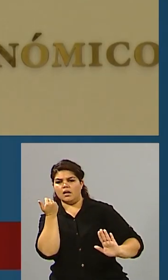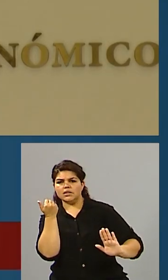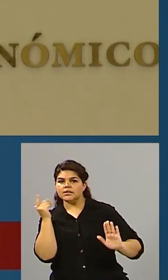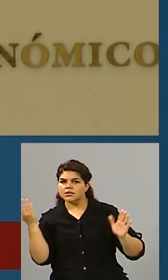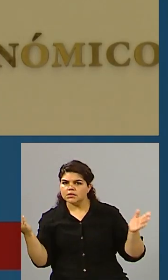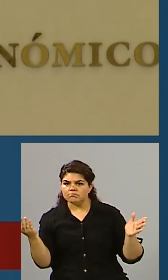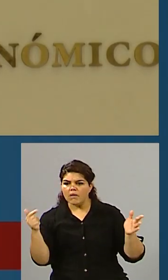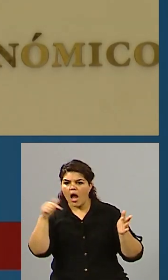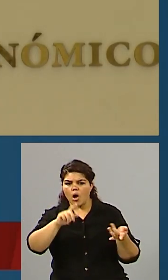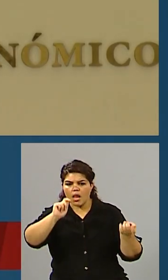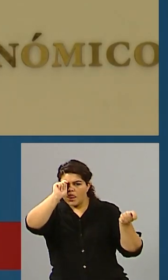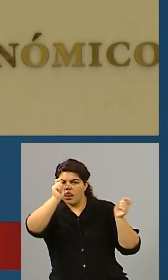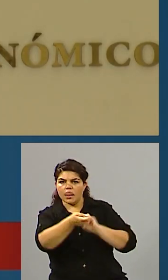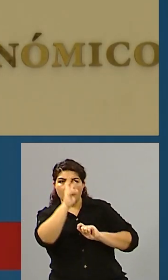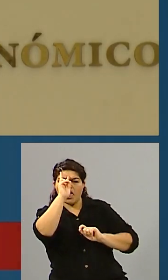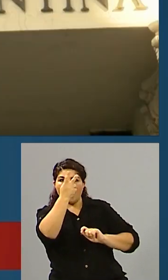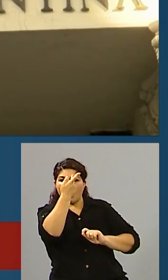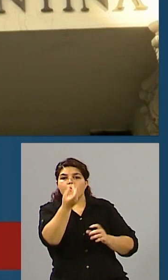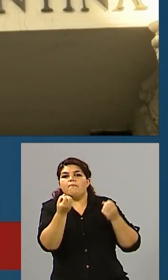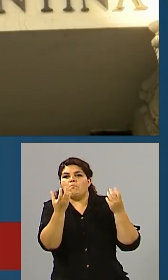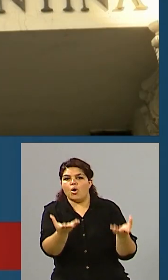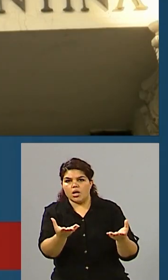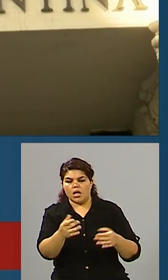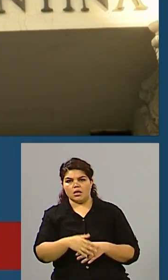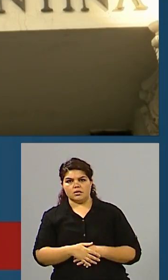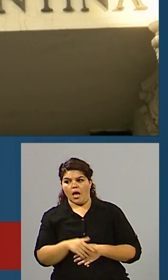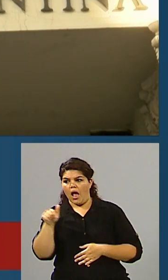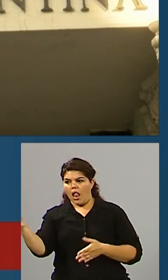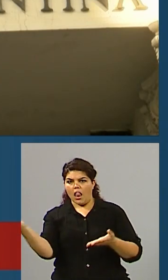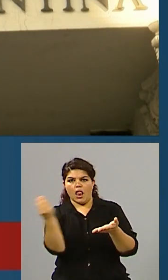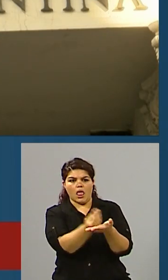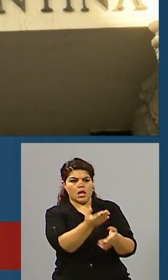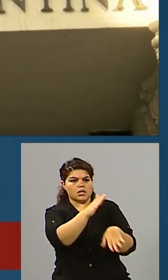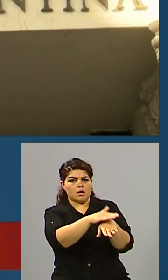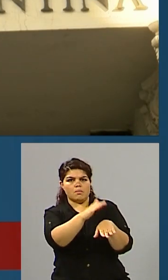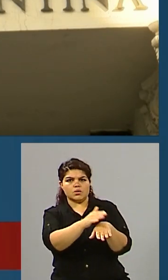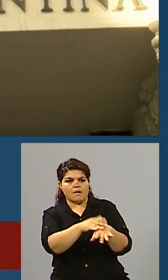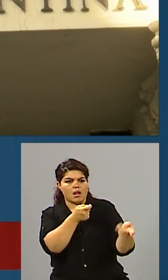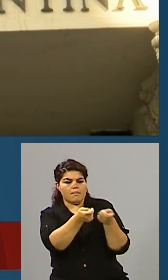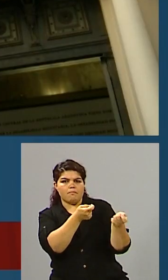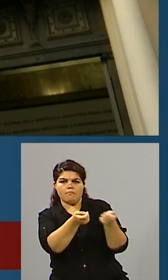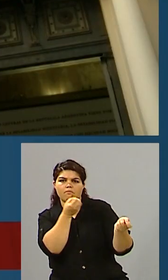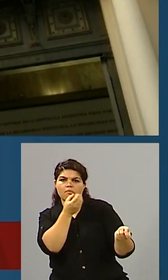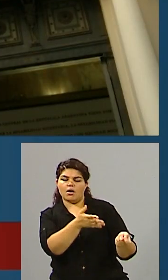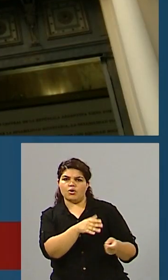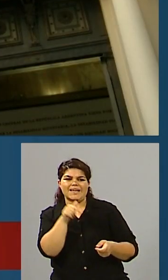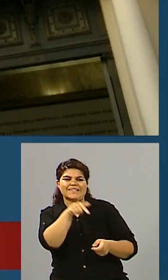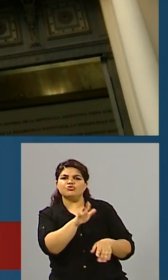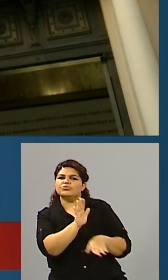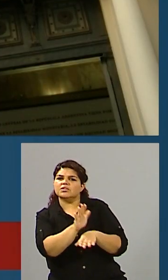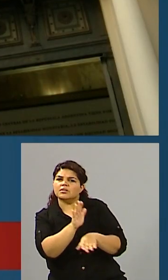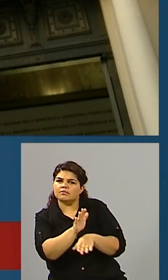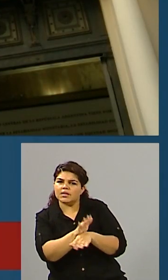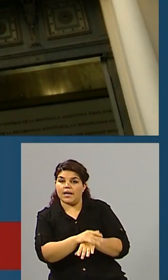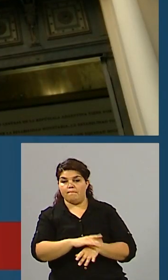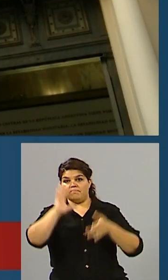muy posiblemente ya hoy el pragmatismo esté yendo hacia otros lados. El pragmatismo esté yendo hacia qué. Si